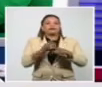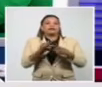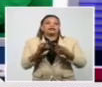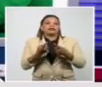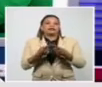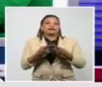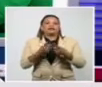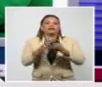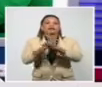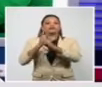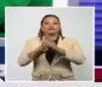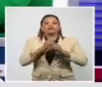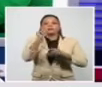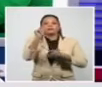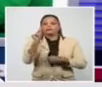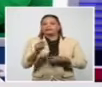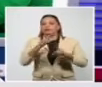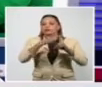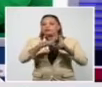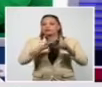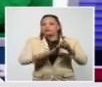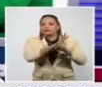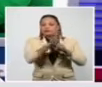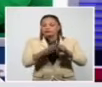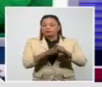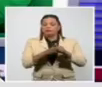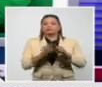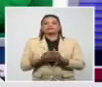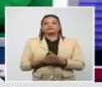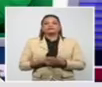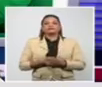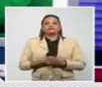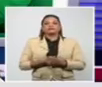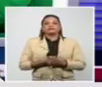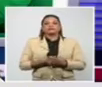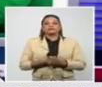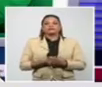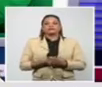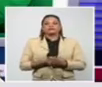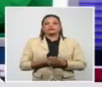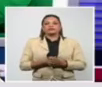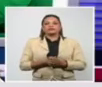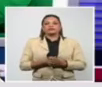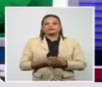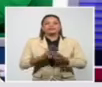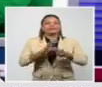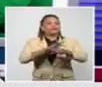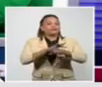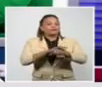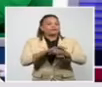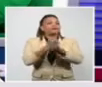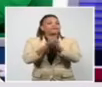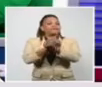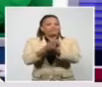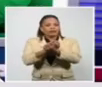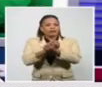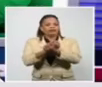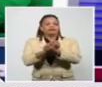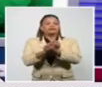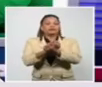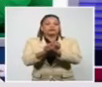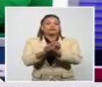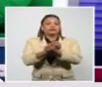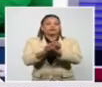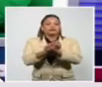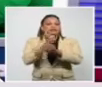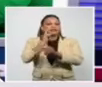positivo, con comorbilidades asociadas, comorbilidades de mucho riesgo, como también ha ido aprendiendo nuestra